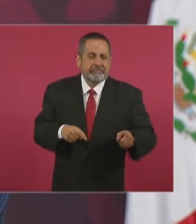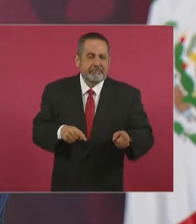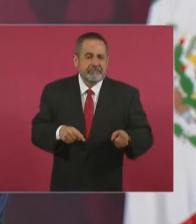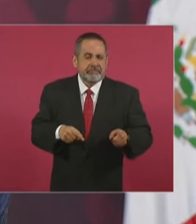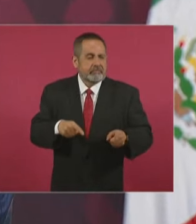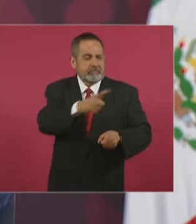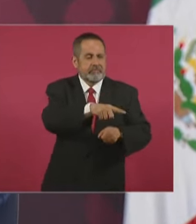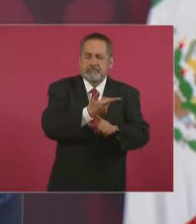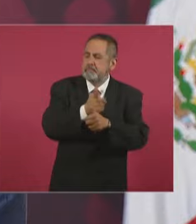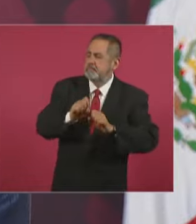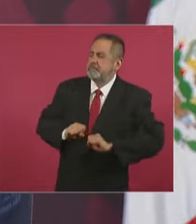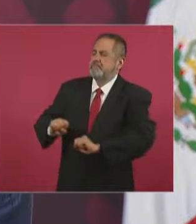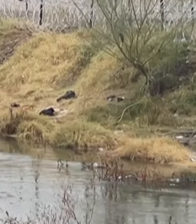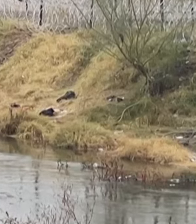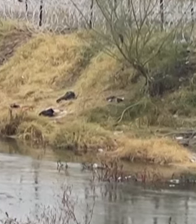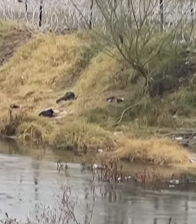dejaron